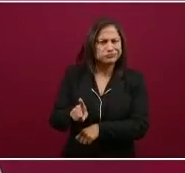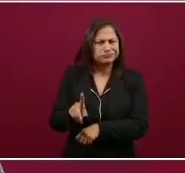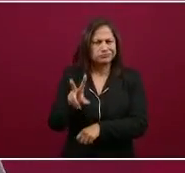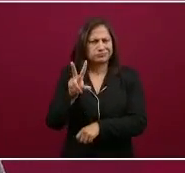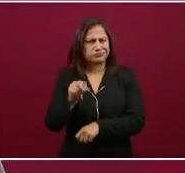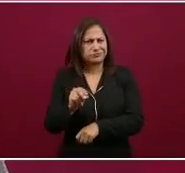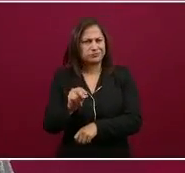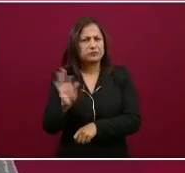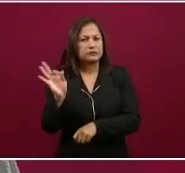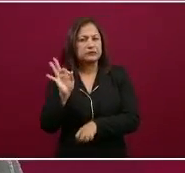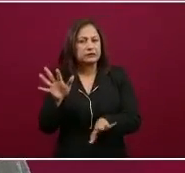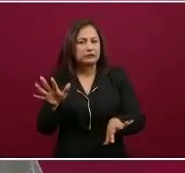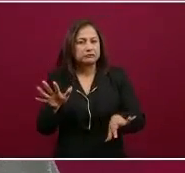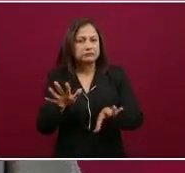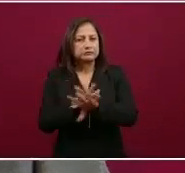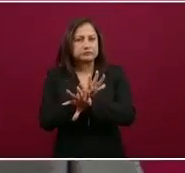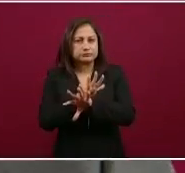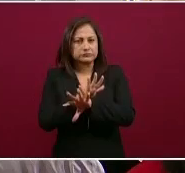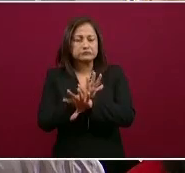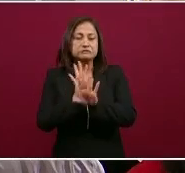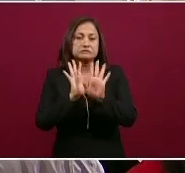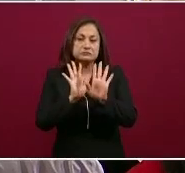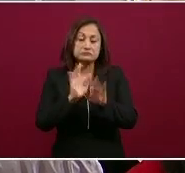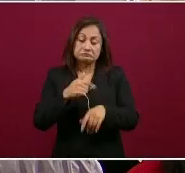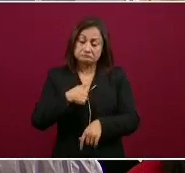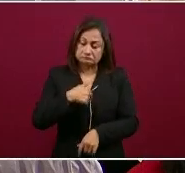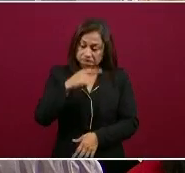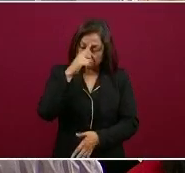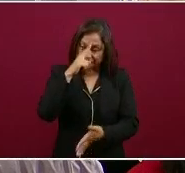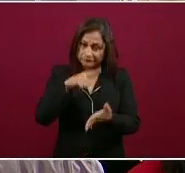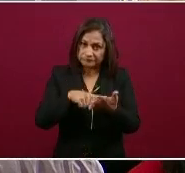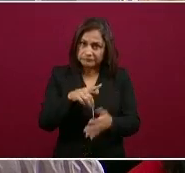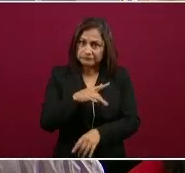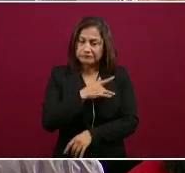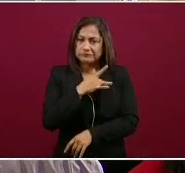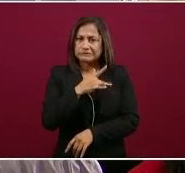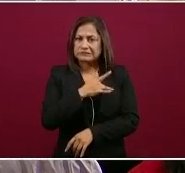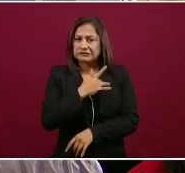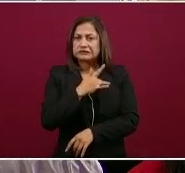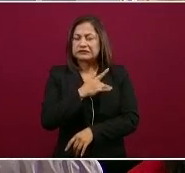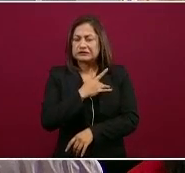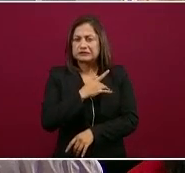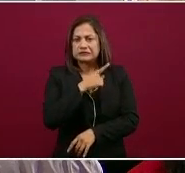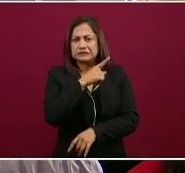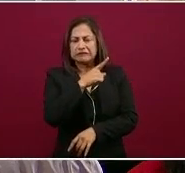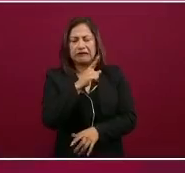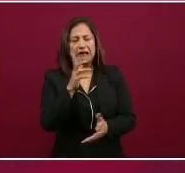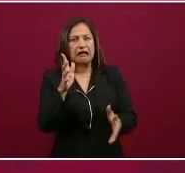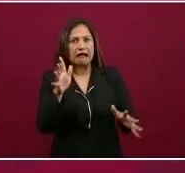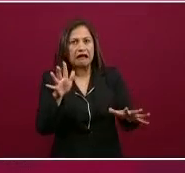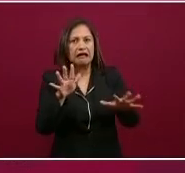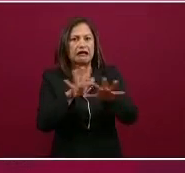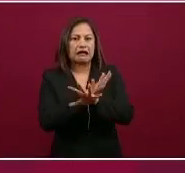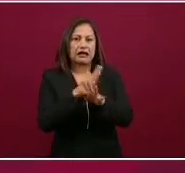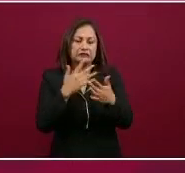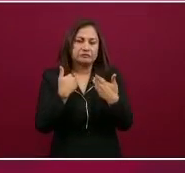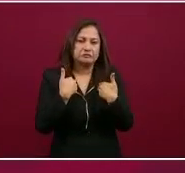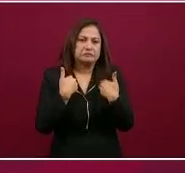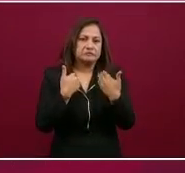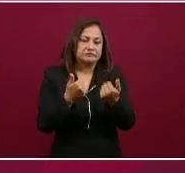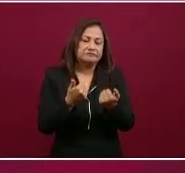Yo creo que va a haber una rectificación, si